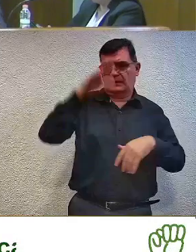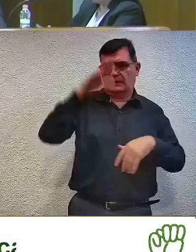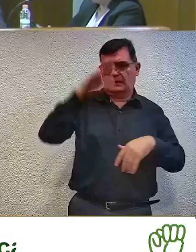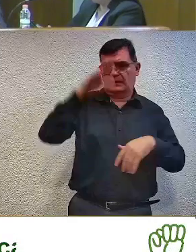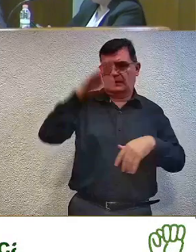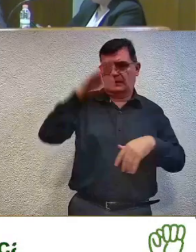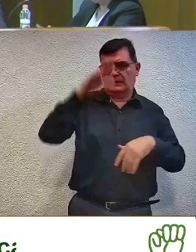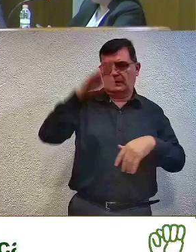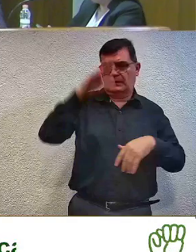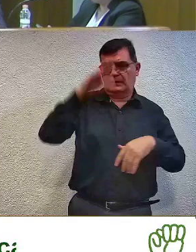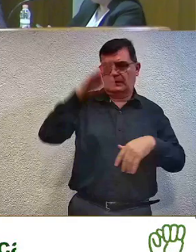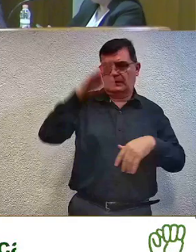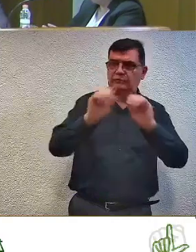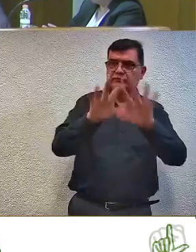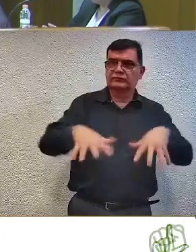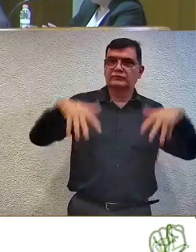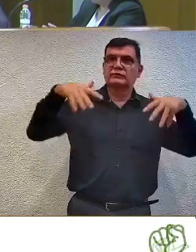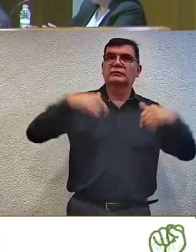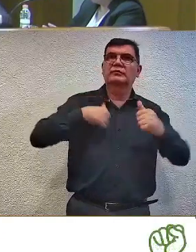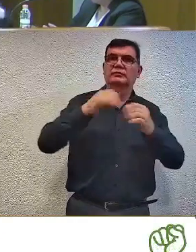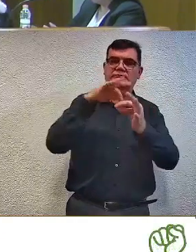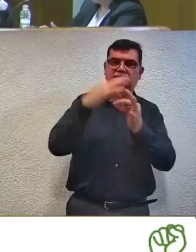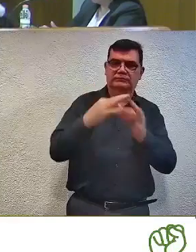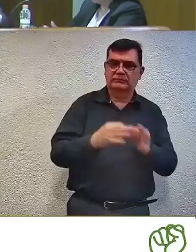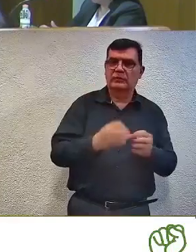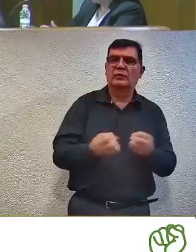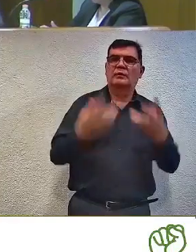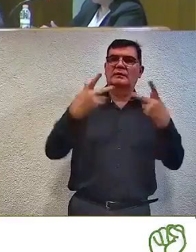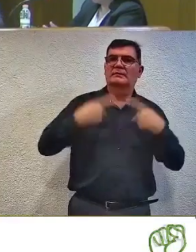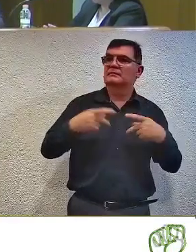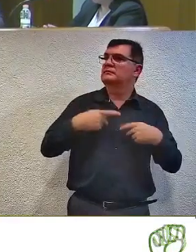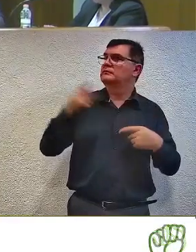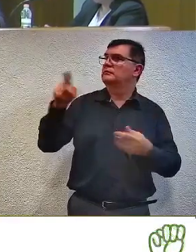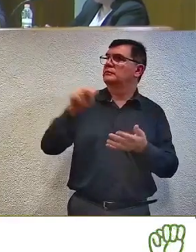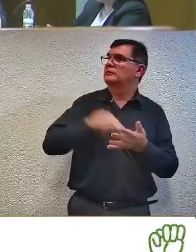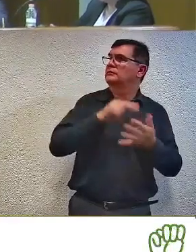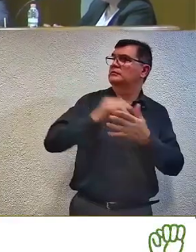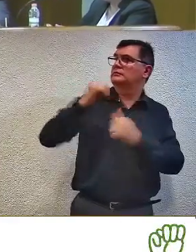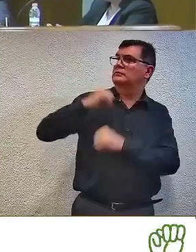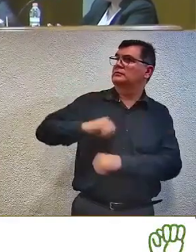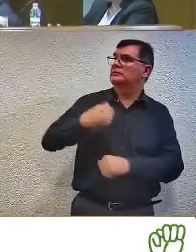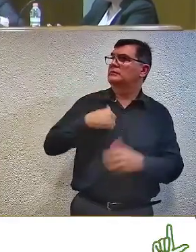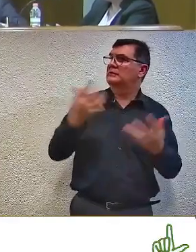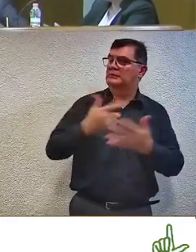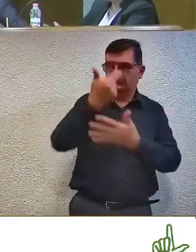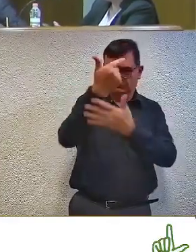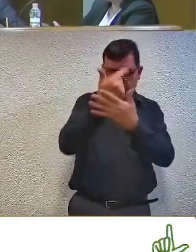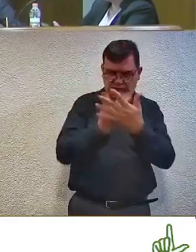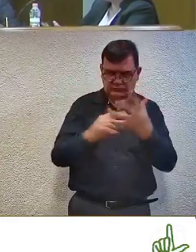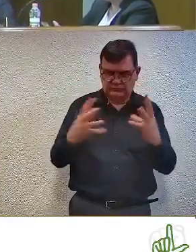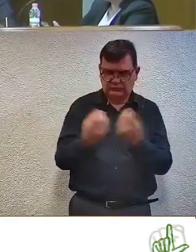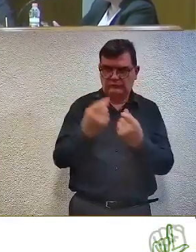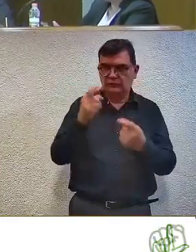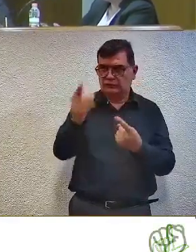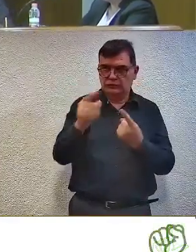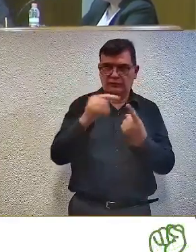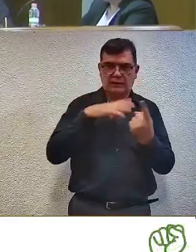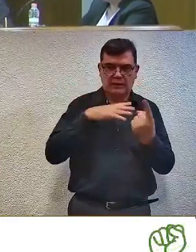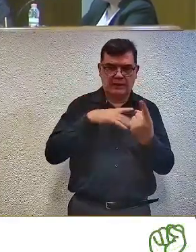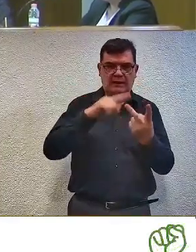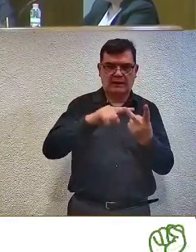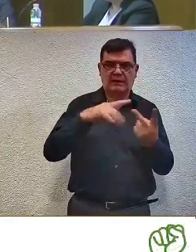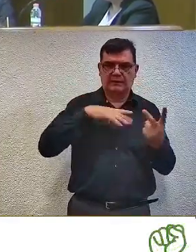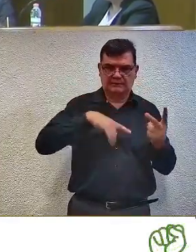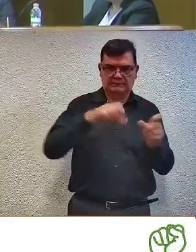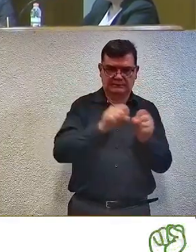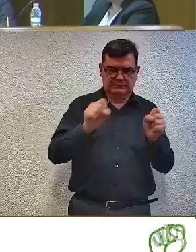verificar el quórum legal para sesionar válidamente. Con su autorización, magistrada presidenta, hago constar que además de usted, se encuentran en